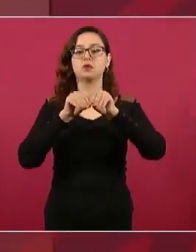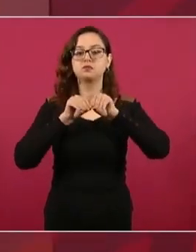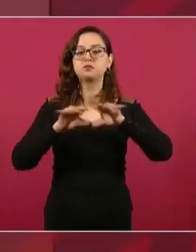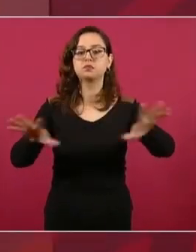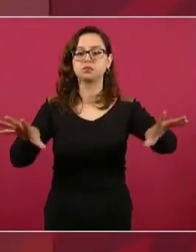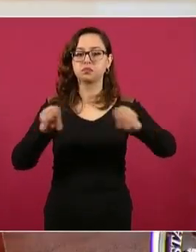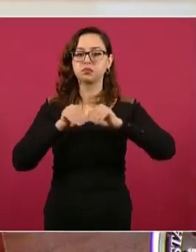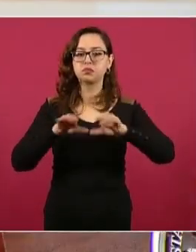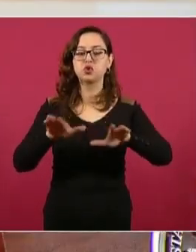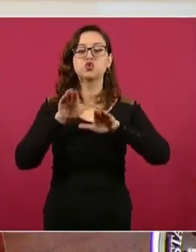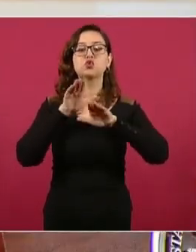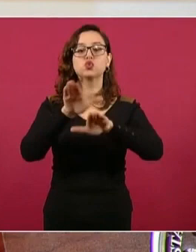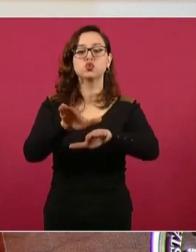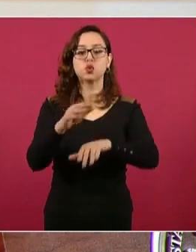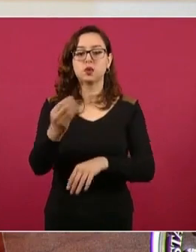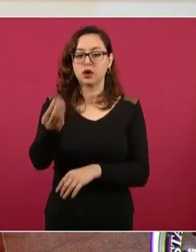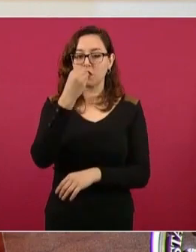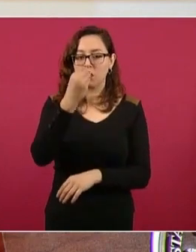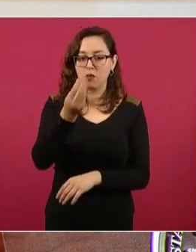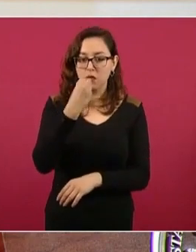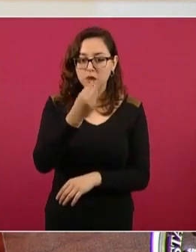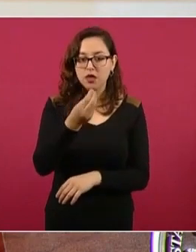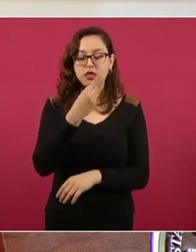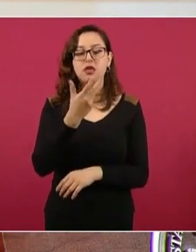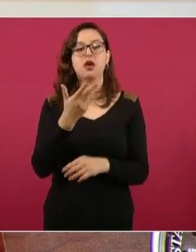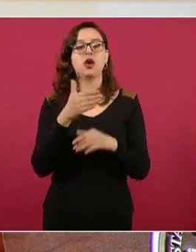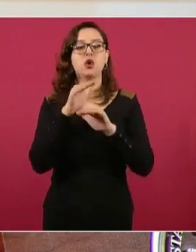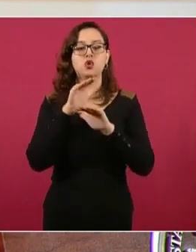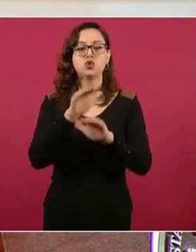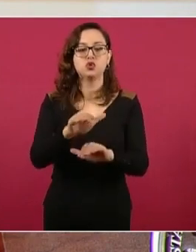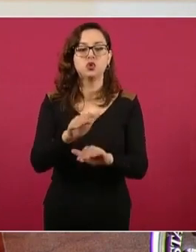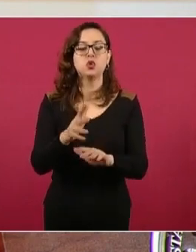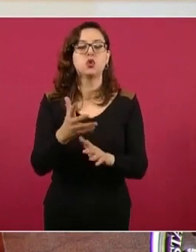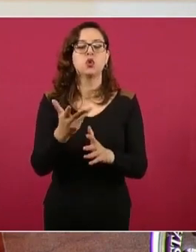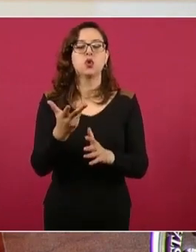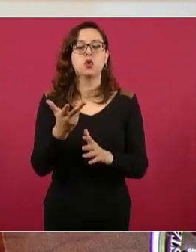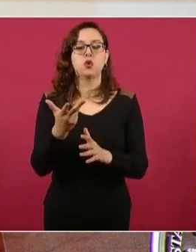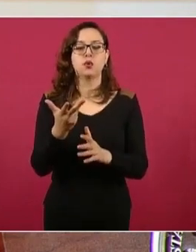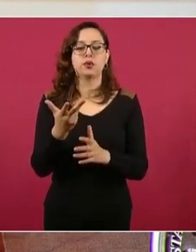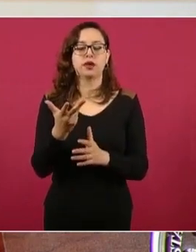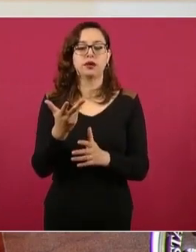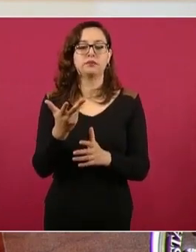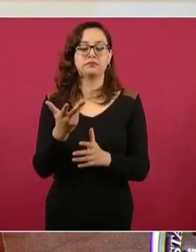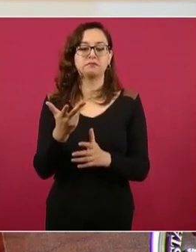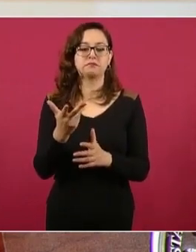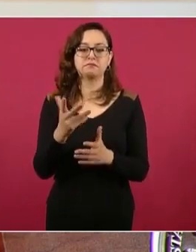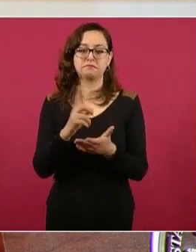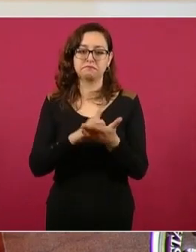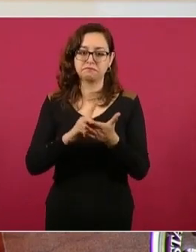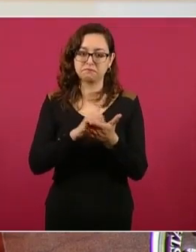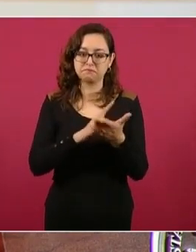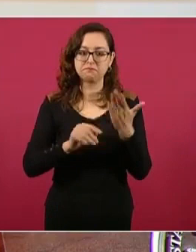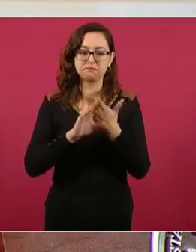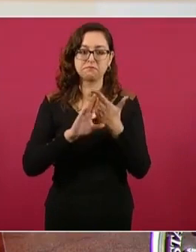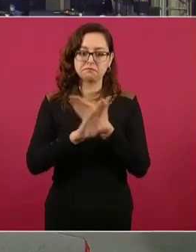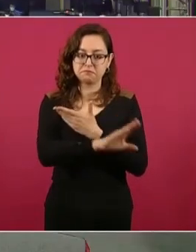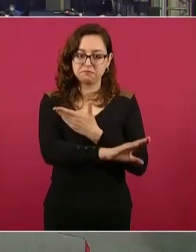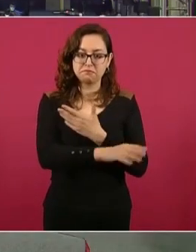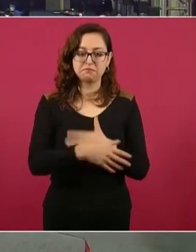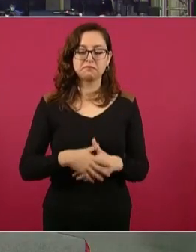orientación nutricional y con las campañas de rechazo a las